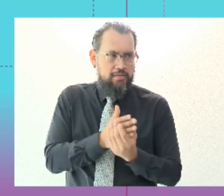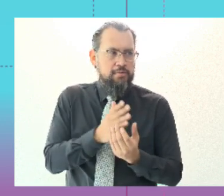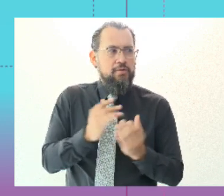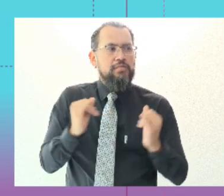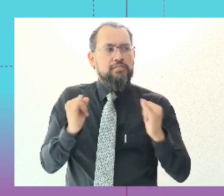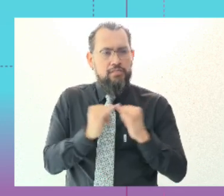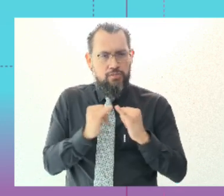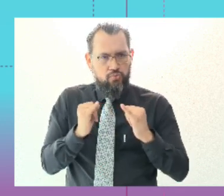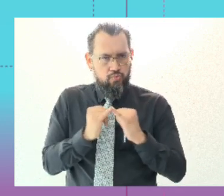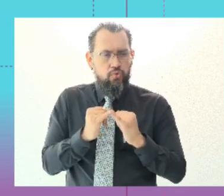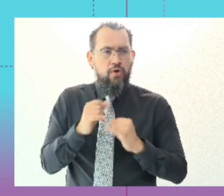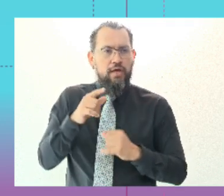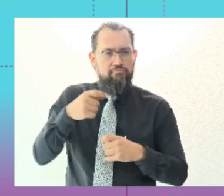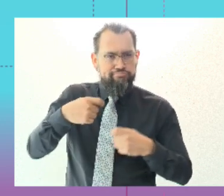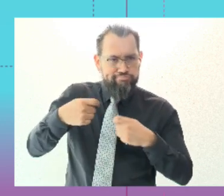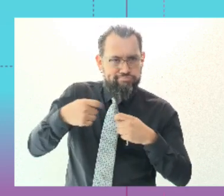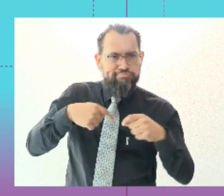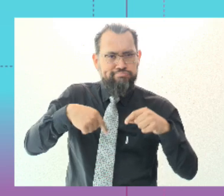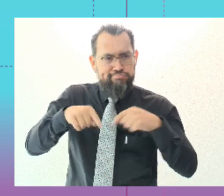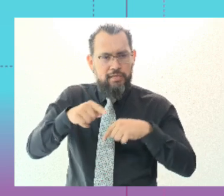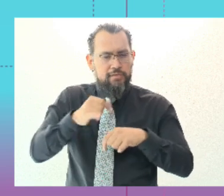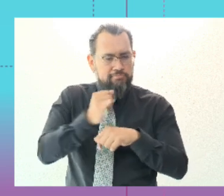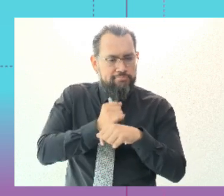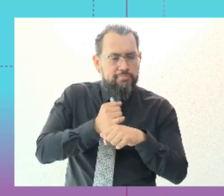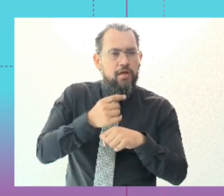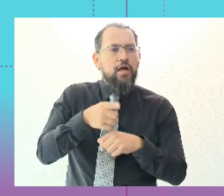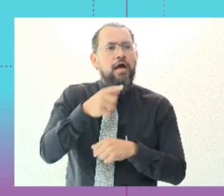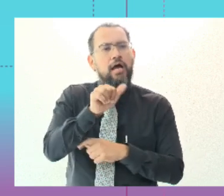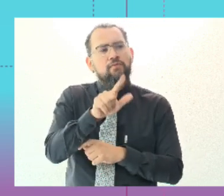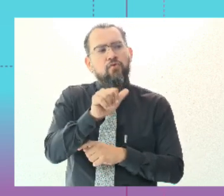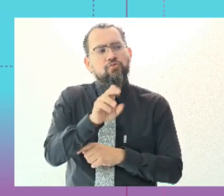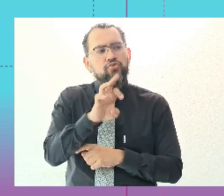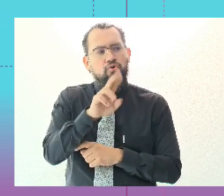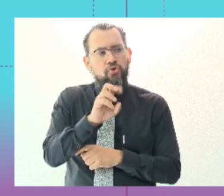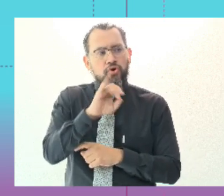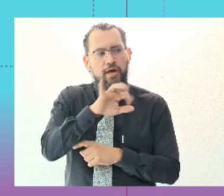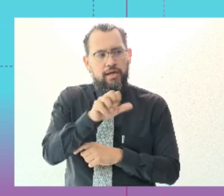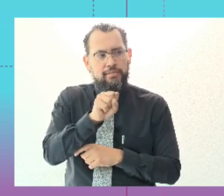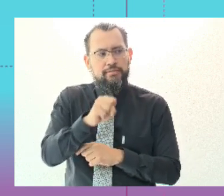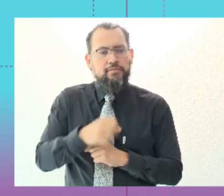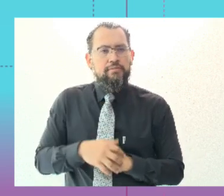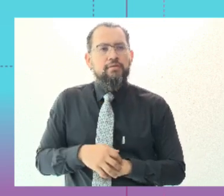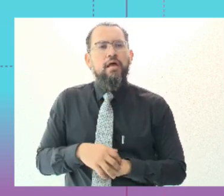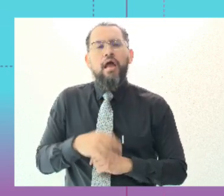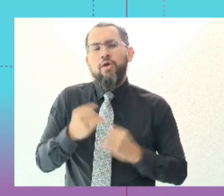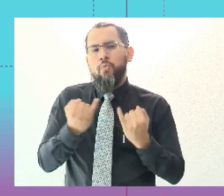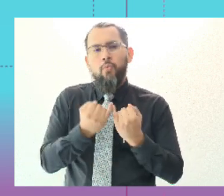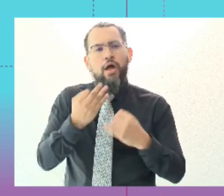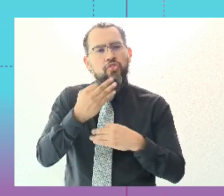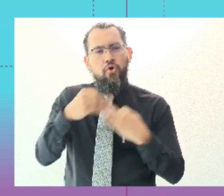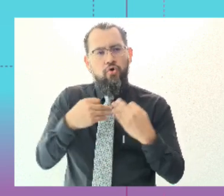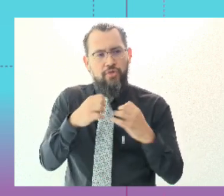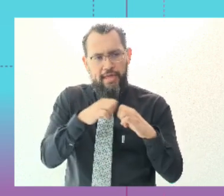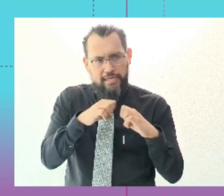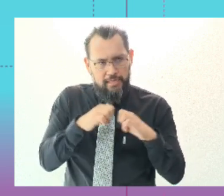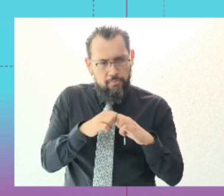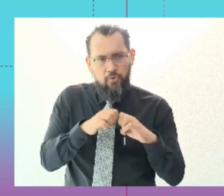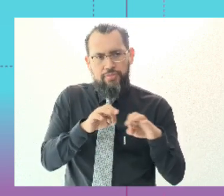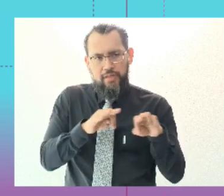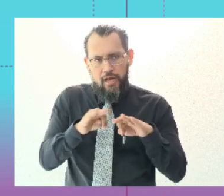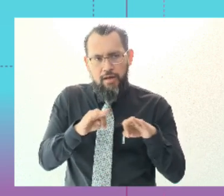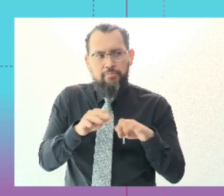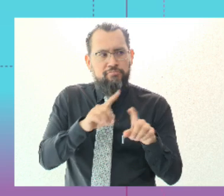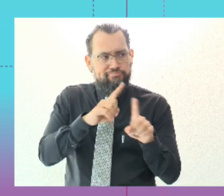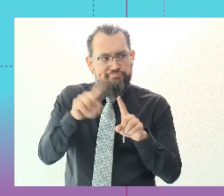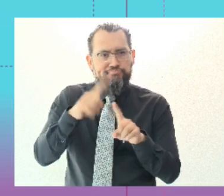Instituto de Gestión de Información y Estudios, don Alfonso Rojas, muchas gracias, a todo el equipo de trabajo que forma parte de